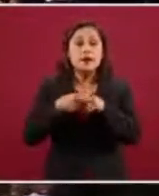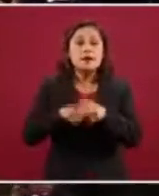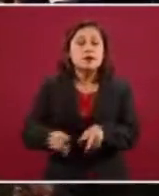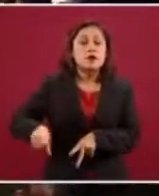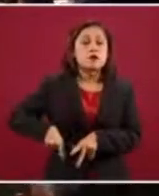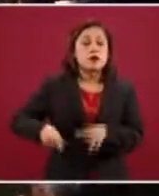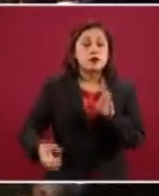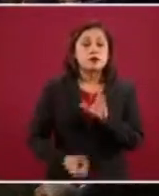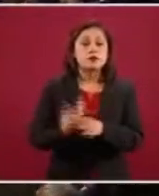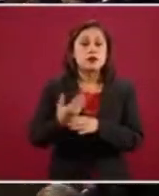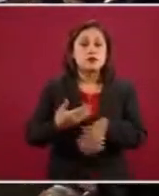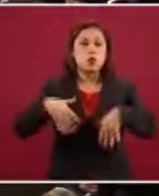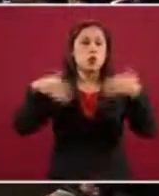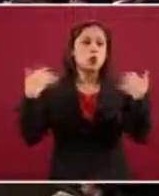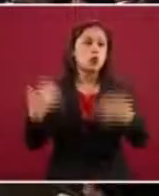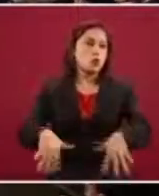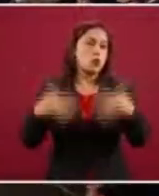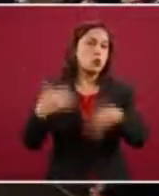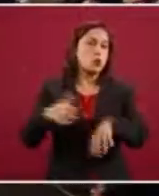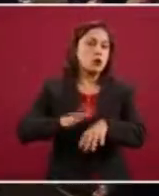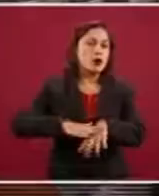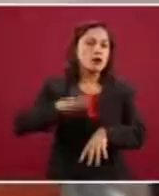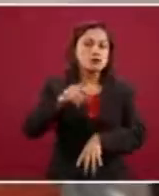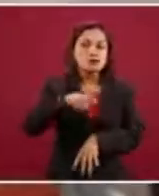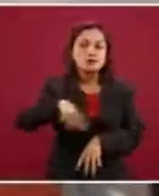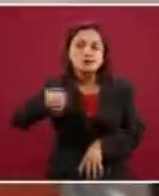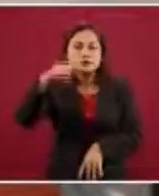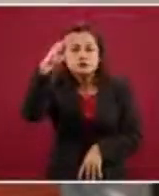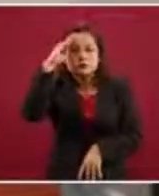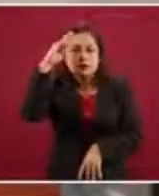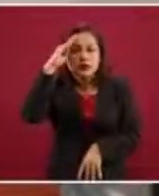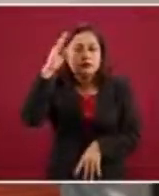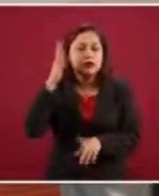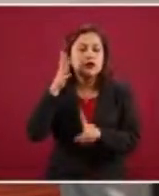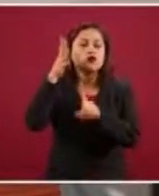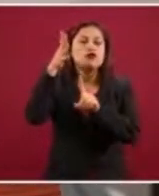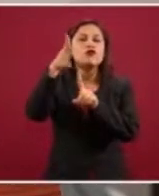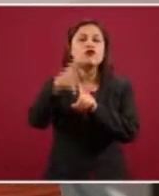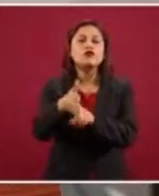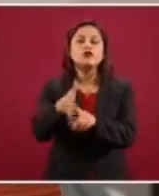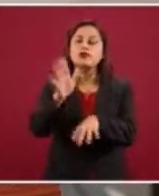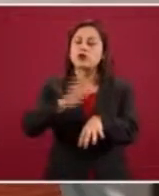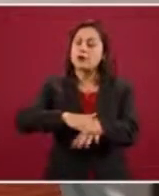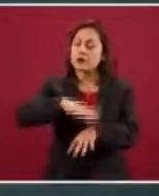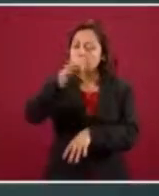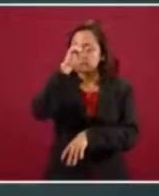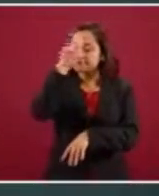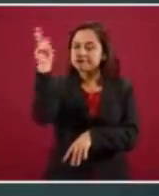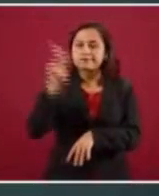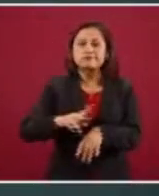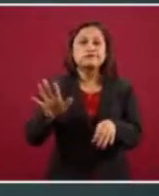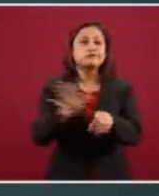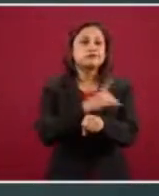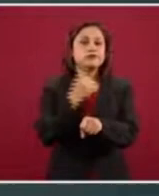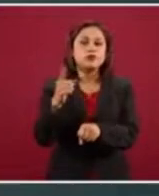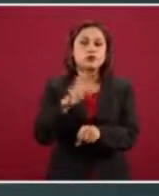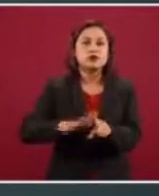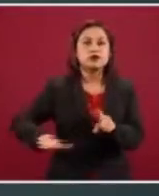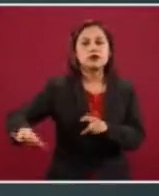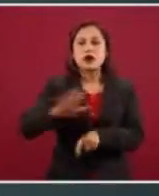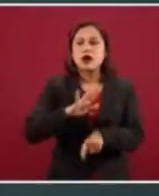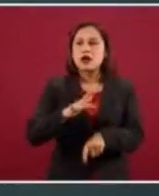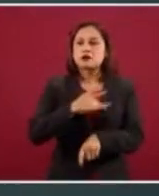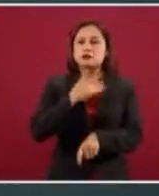es decir, pasará de 103 a 123 pesos. En la frontera norte habrá un incremento de 5%, pasará